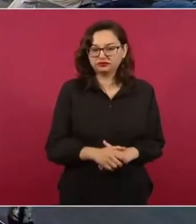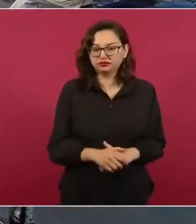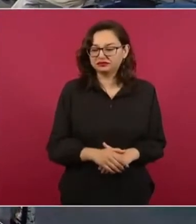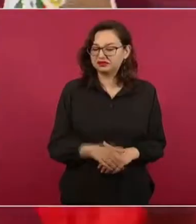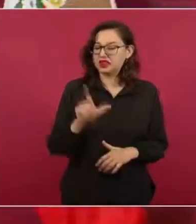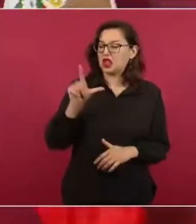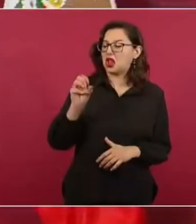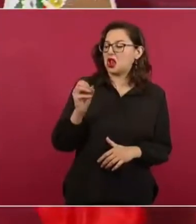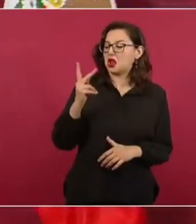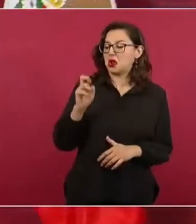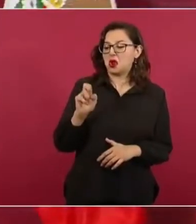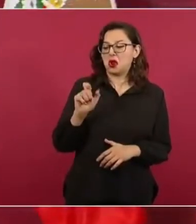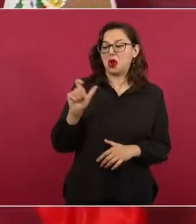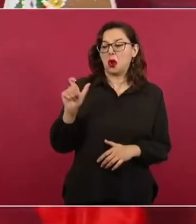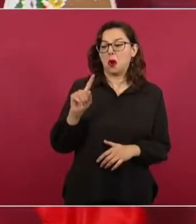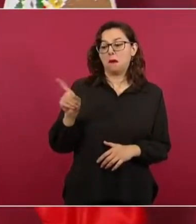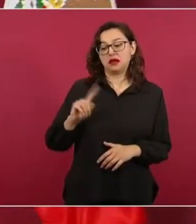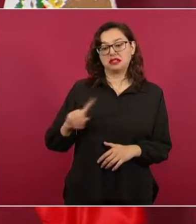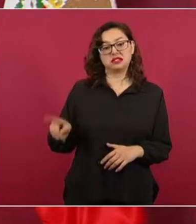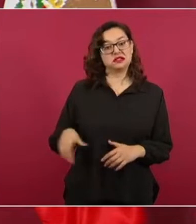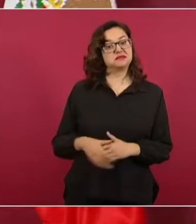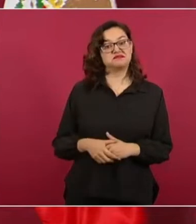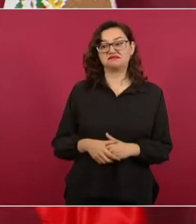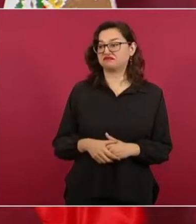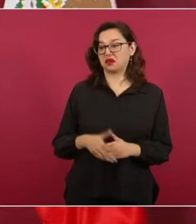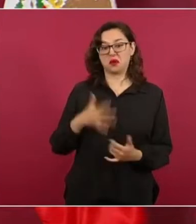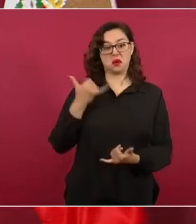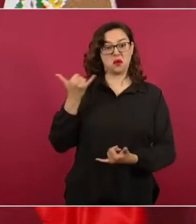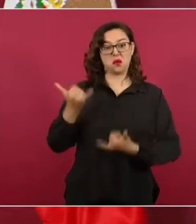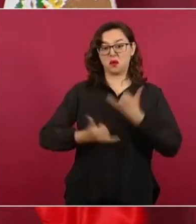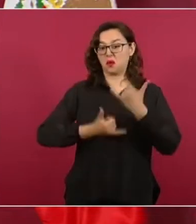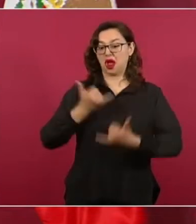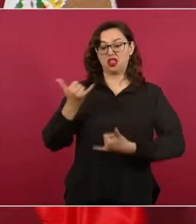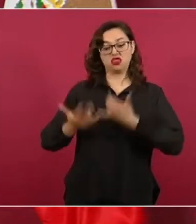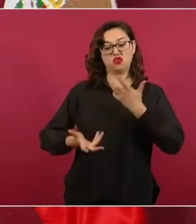Son muchos pasajeros y serían muchas muertes.